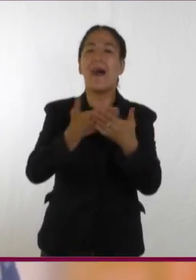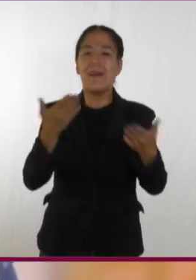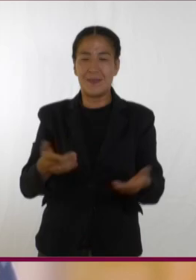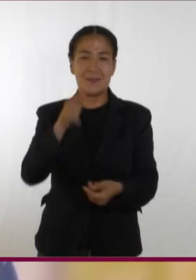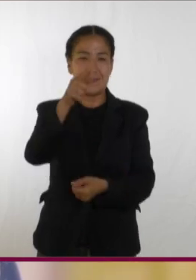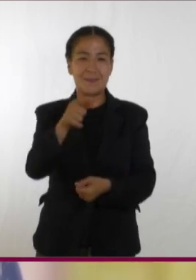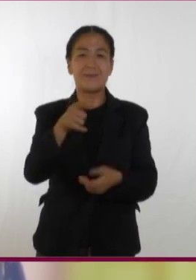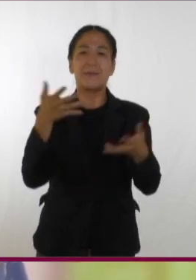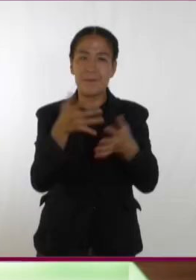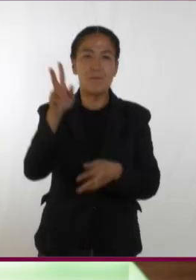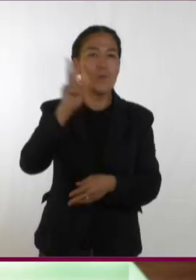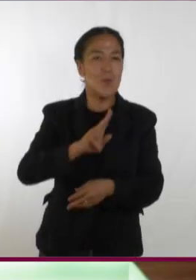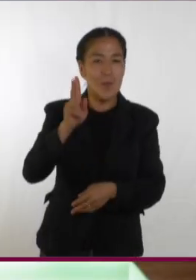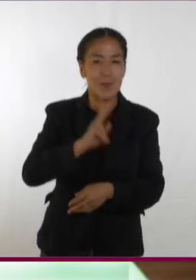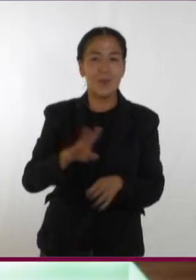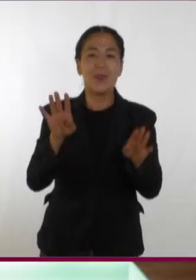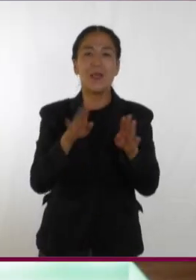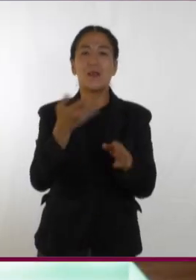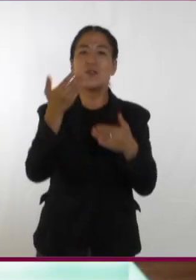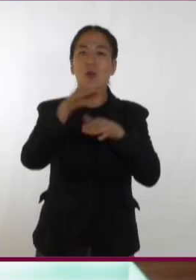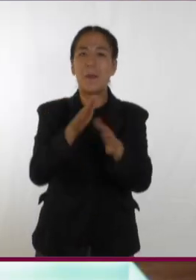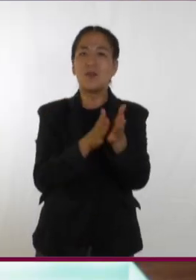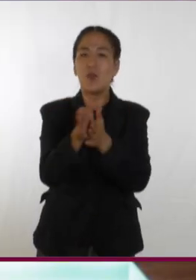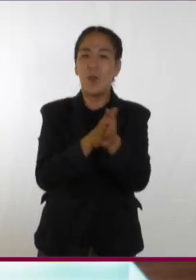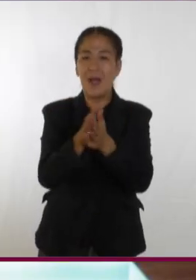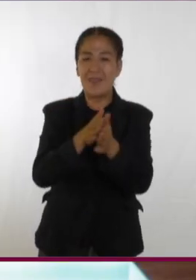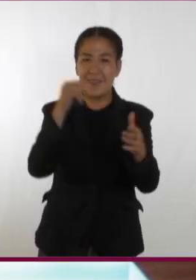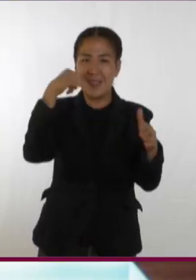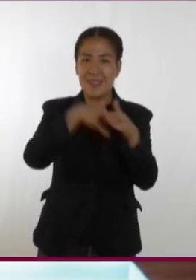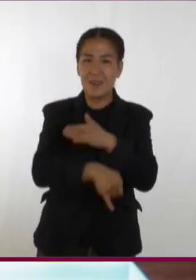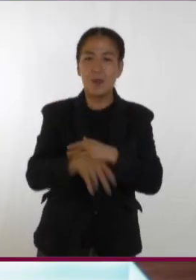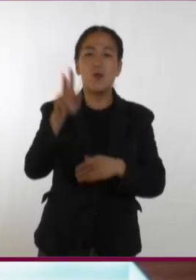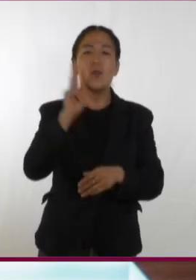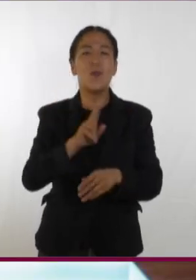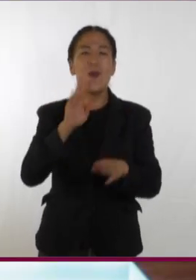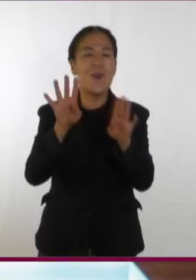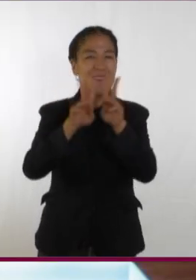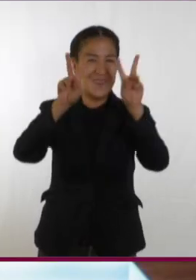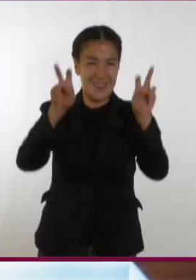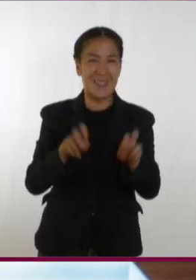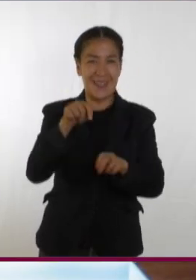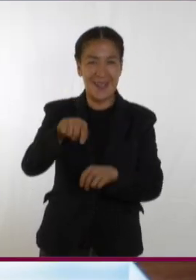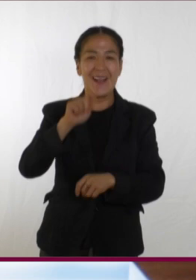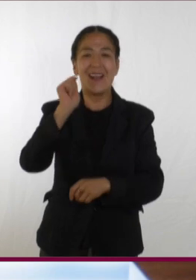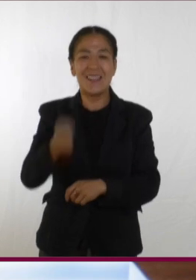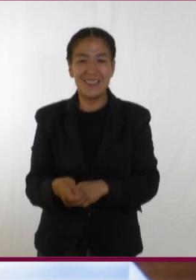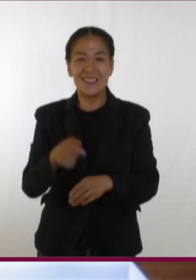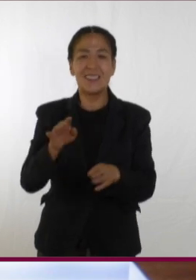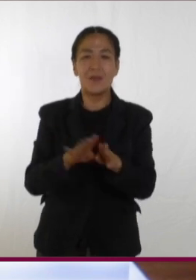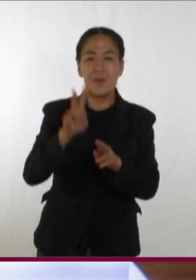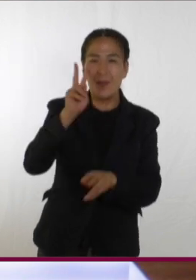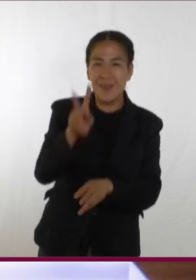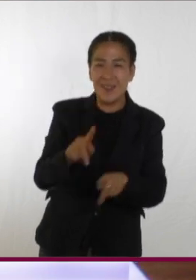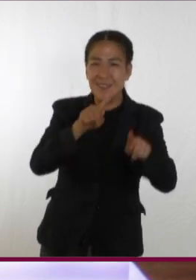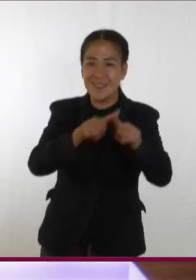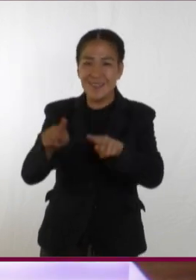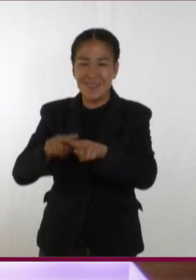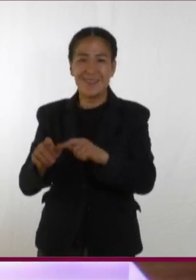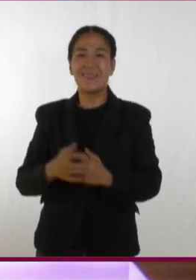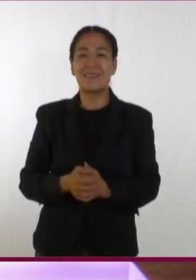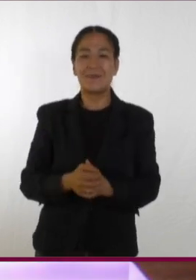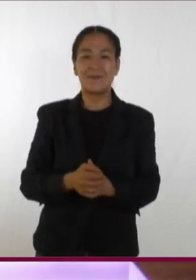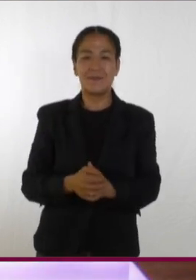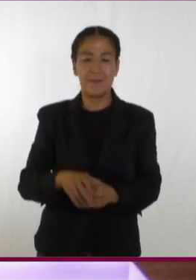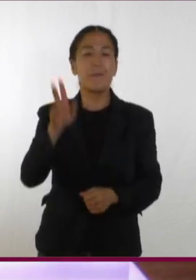óptica. Ahora te invito a realizar un experimento sobre el chocolate infinito, los acertijos geométricos y las